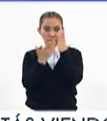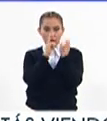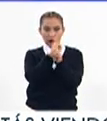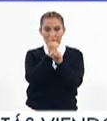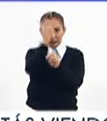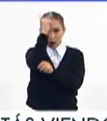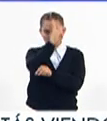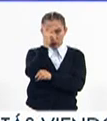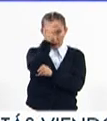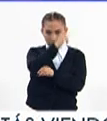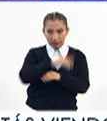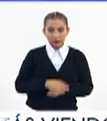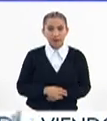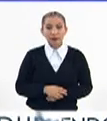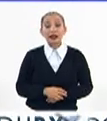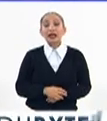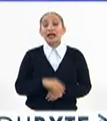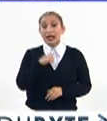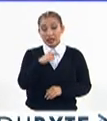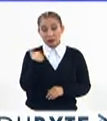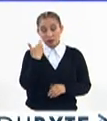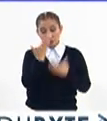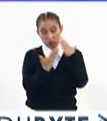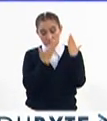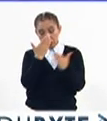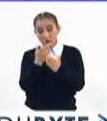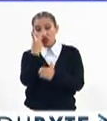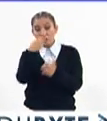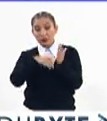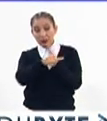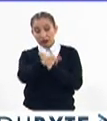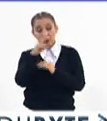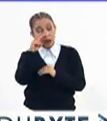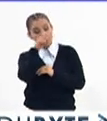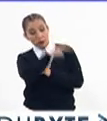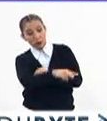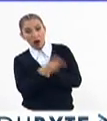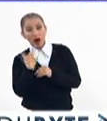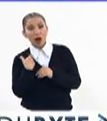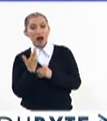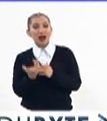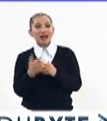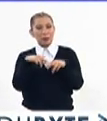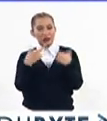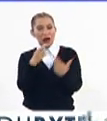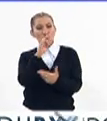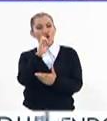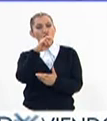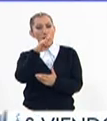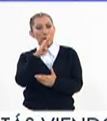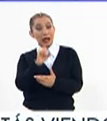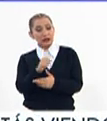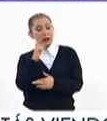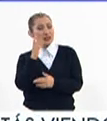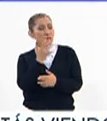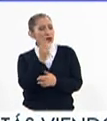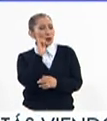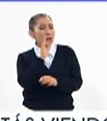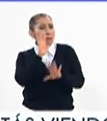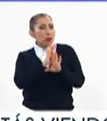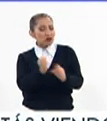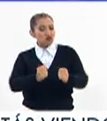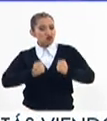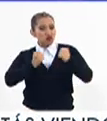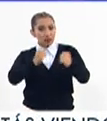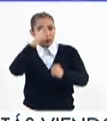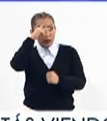licenciatura en Psicología. Además de los logros académicos, en 2016 fue considerada por la revista Forbes como una de las 50 mujeres más